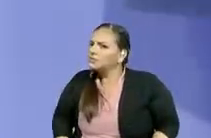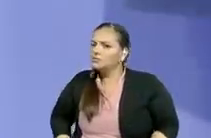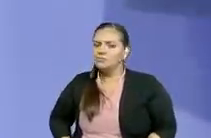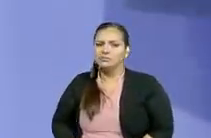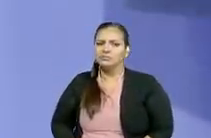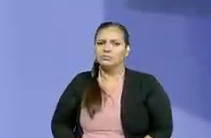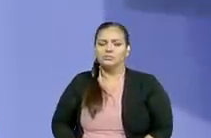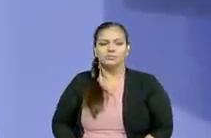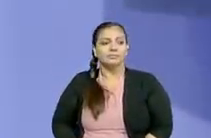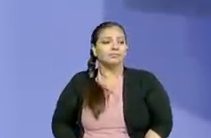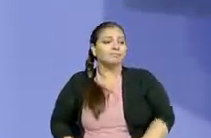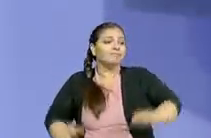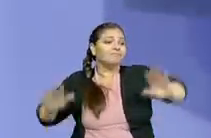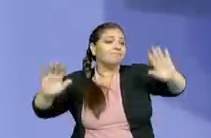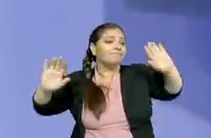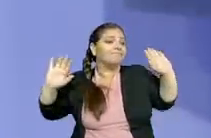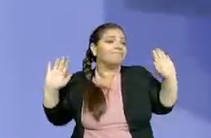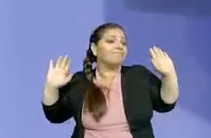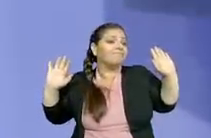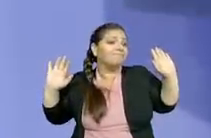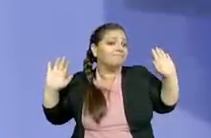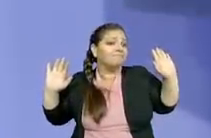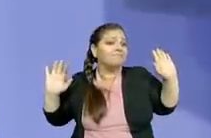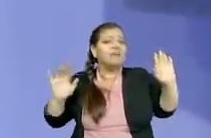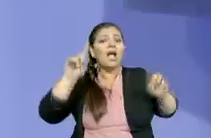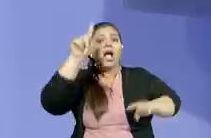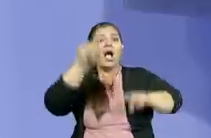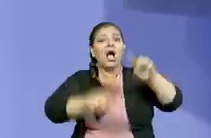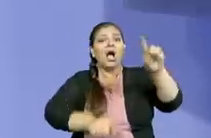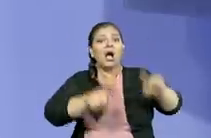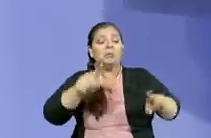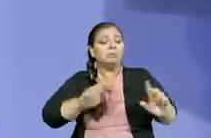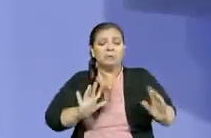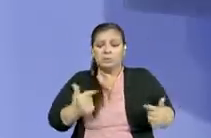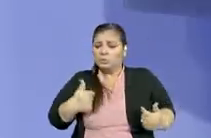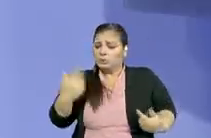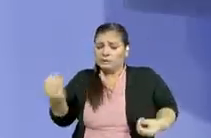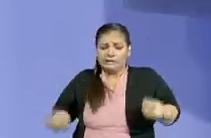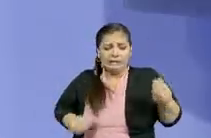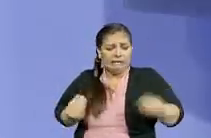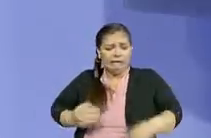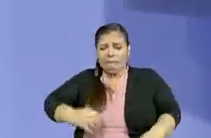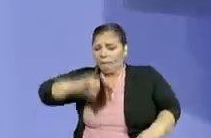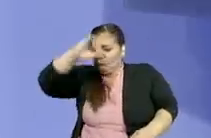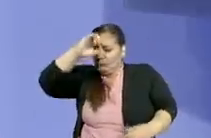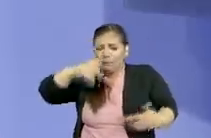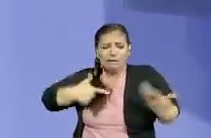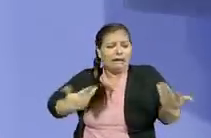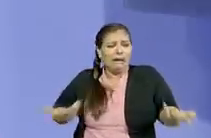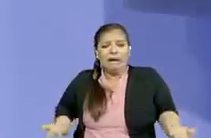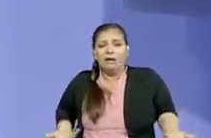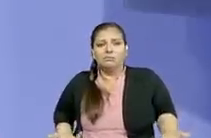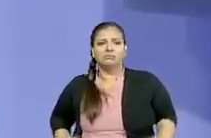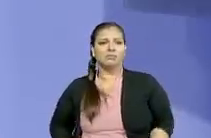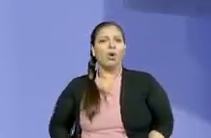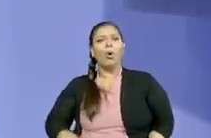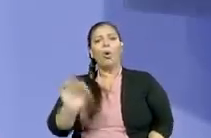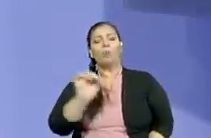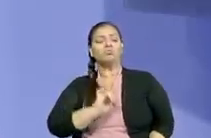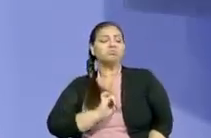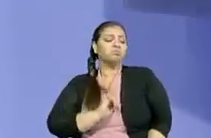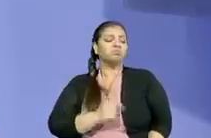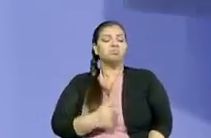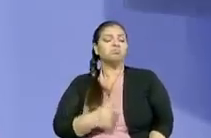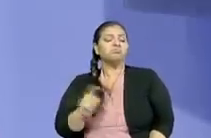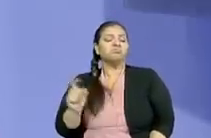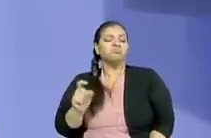que preguntárselo a quienes no lo aplican. Porque no quieren, porque no saben o por otras circunstancias. Pero que se ha aplicado